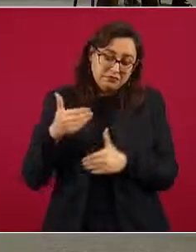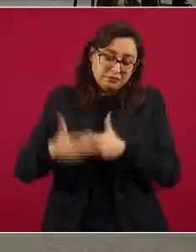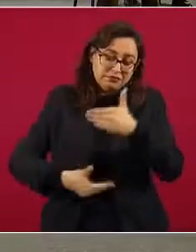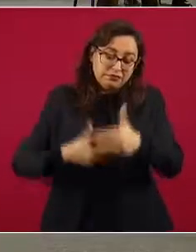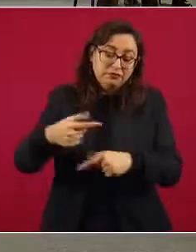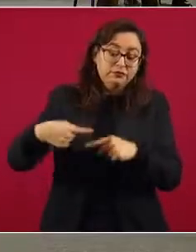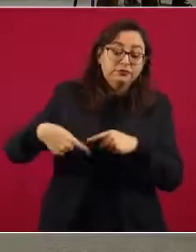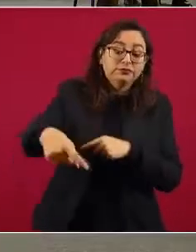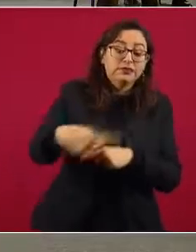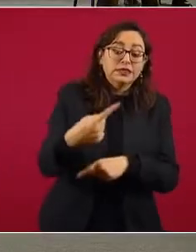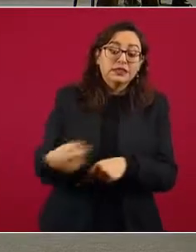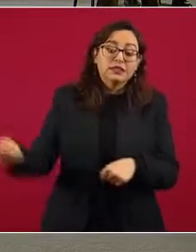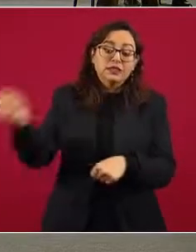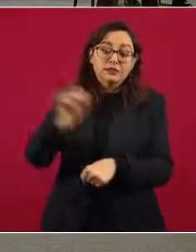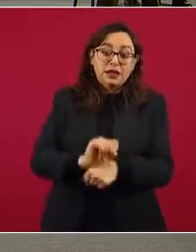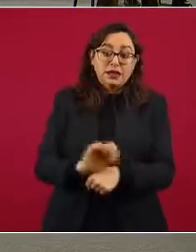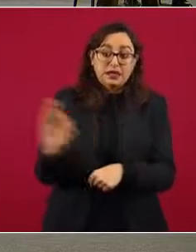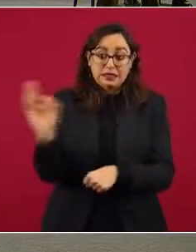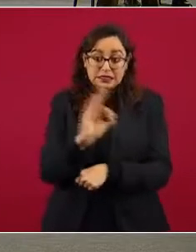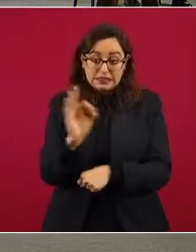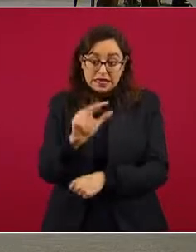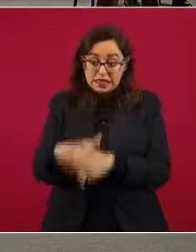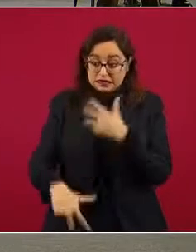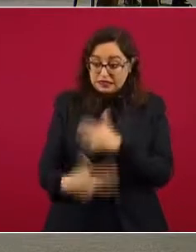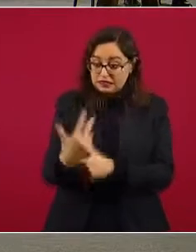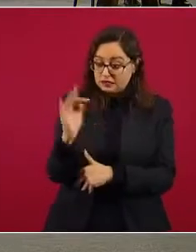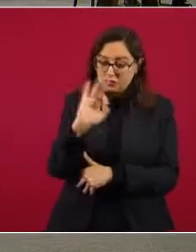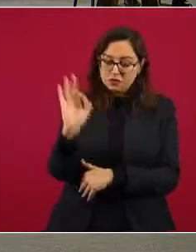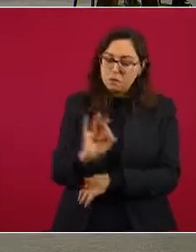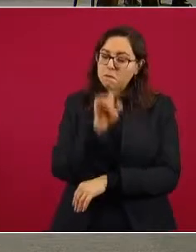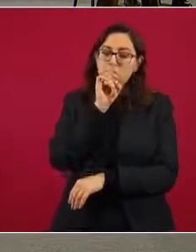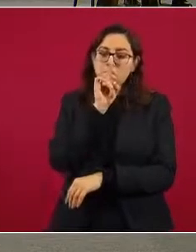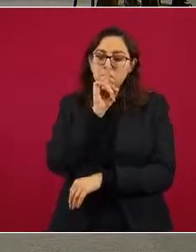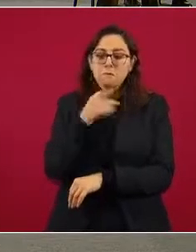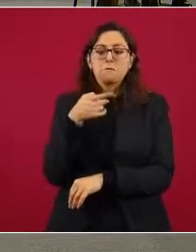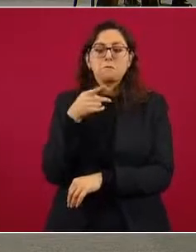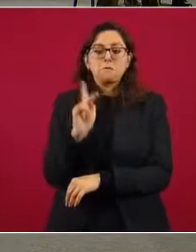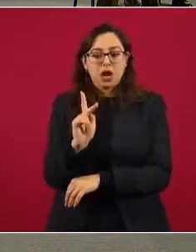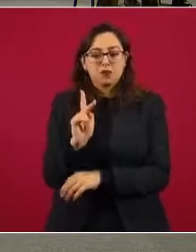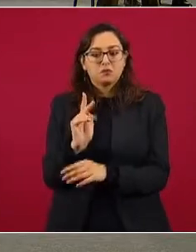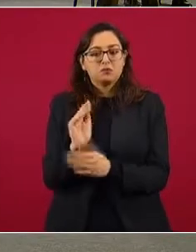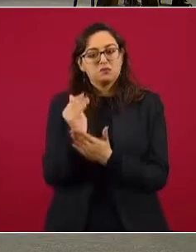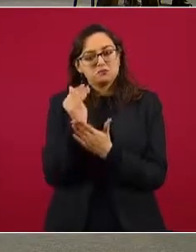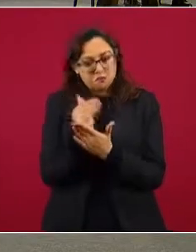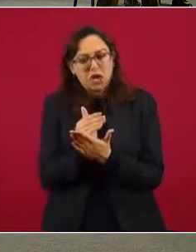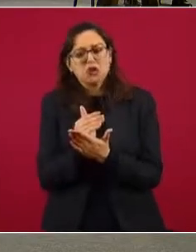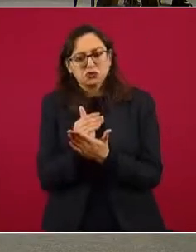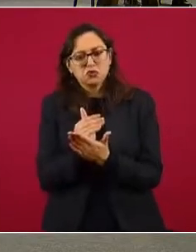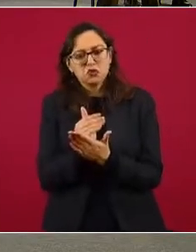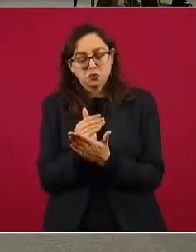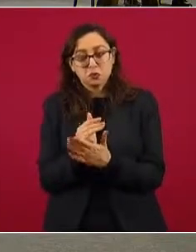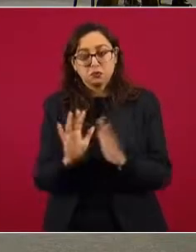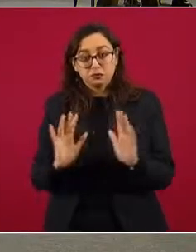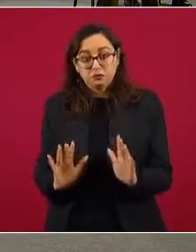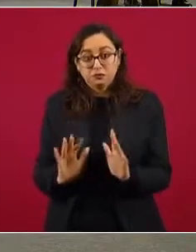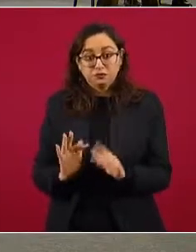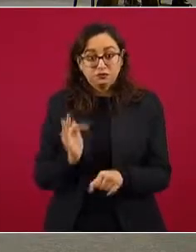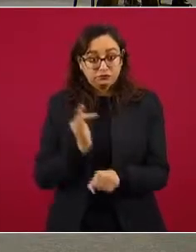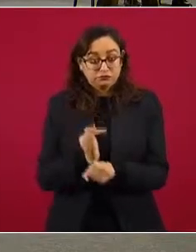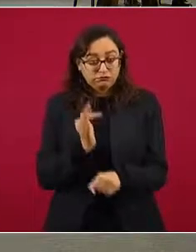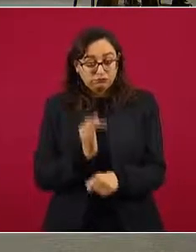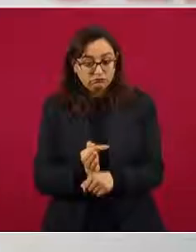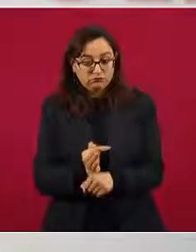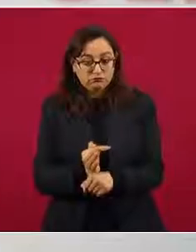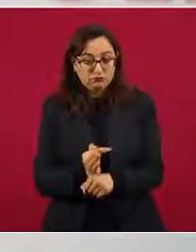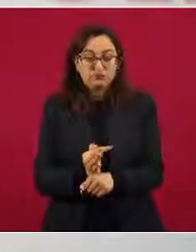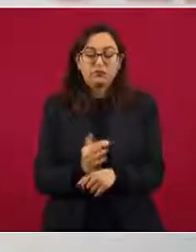la semana con una reducción no tan sustancial. Sin embargo, con apertura de semana con reducción tan grande,